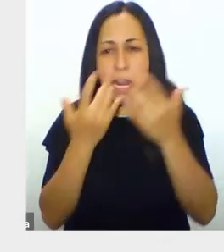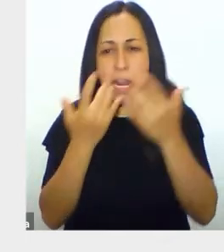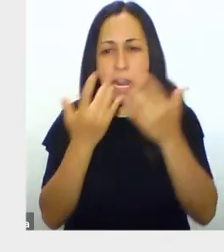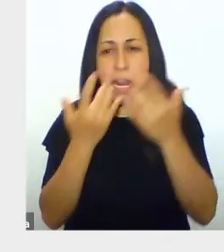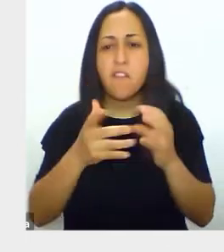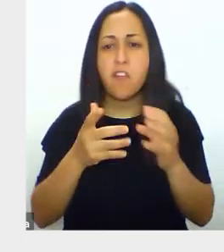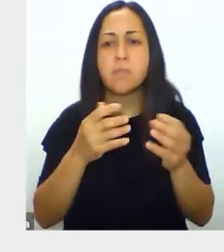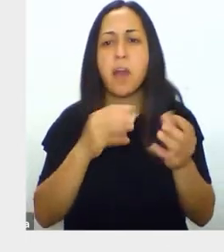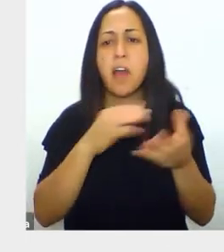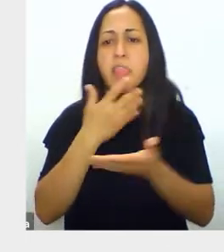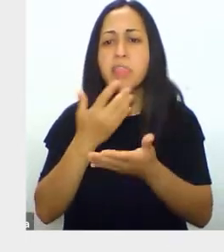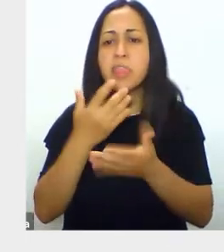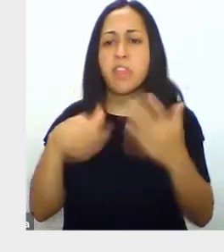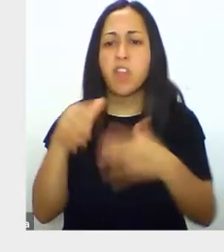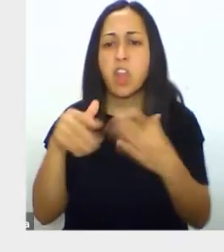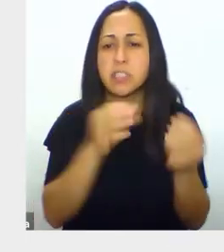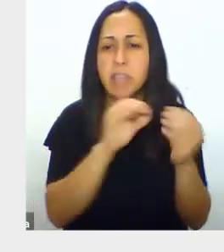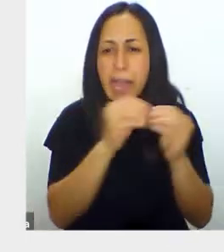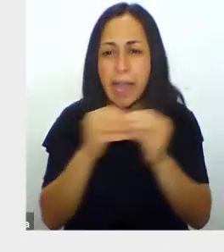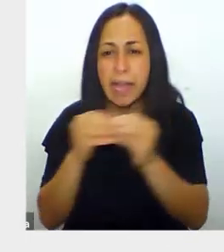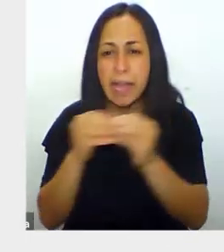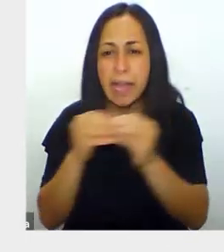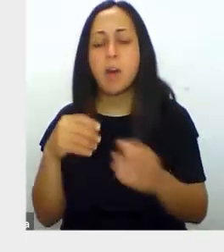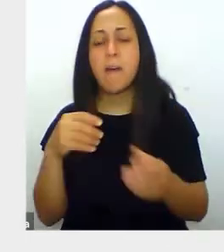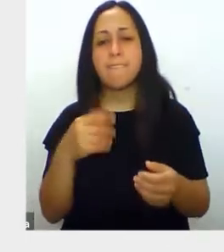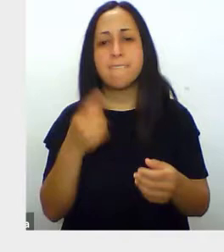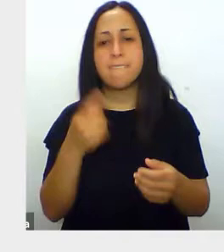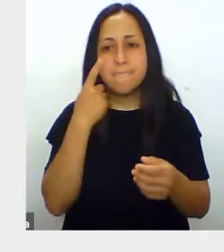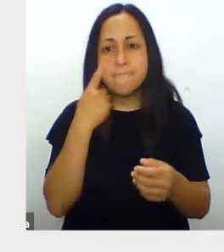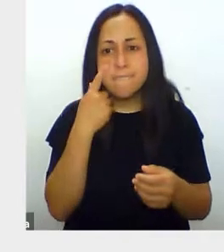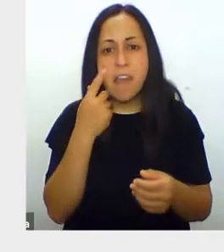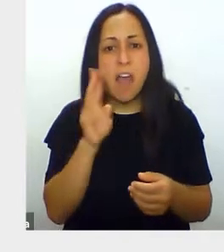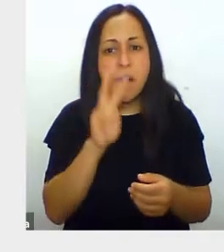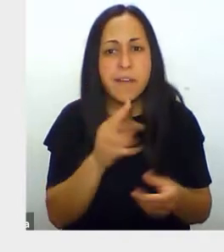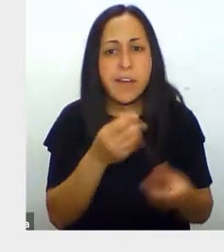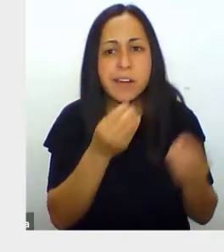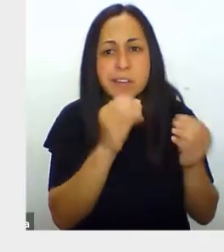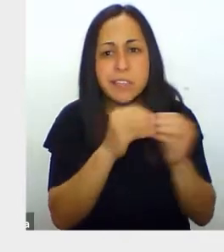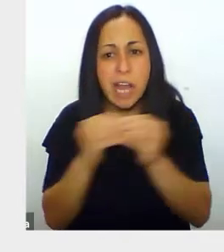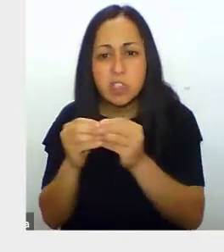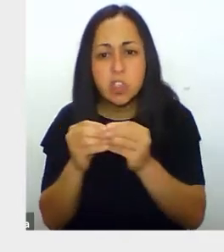diferentes casos de violencia y vamos a intentar identificar cuáles de